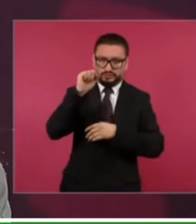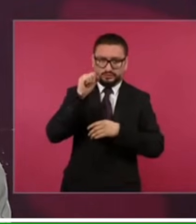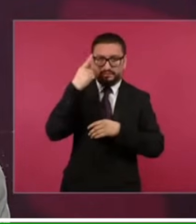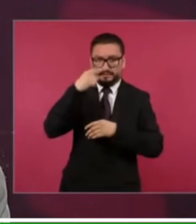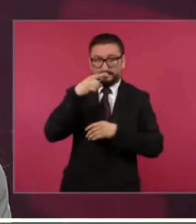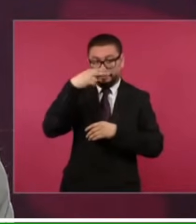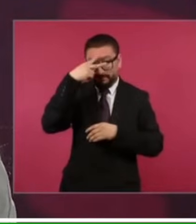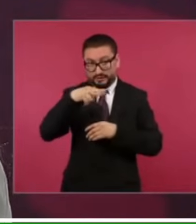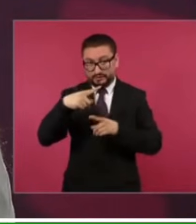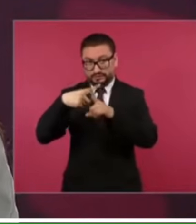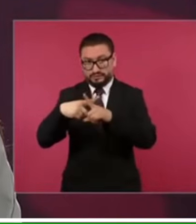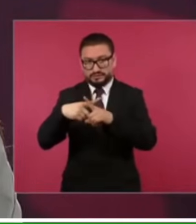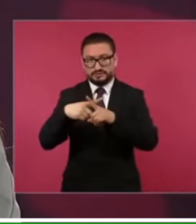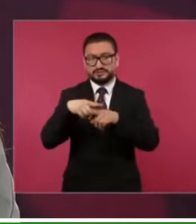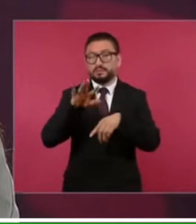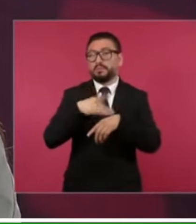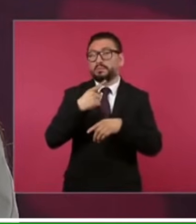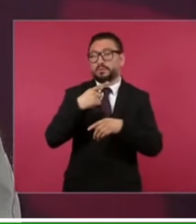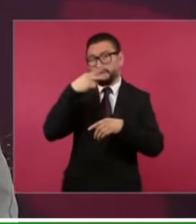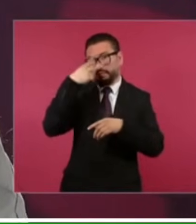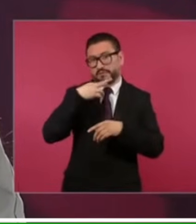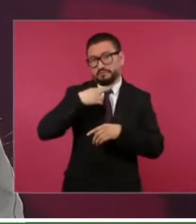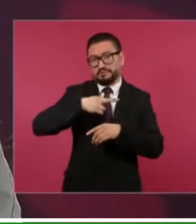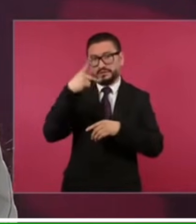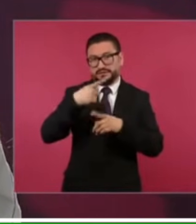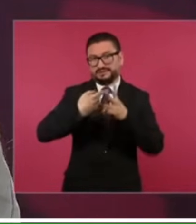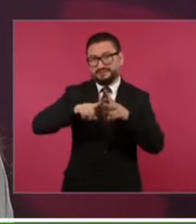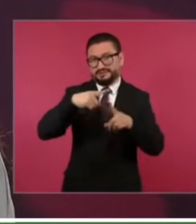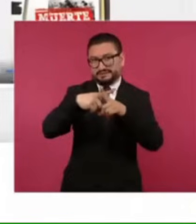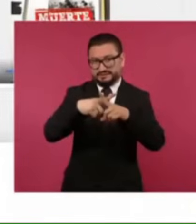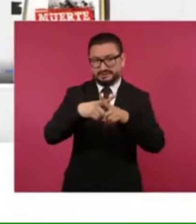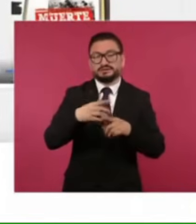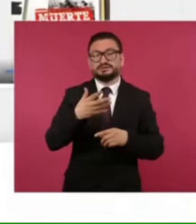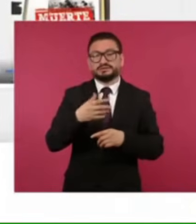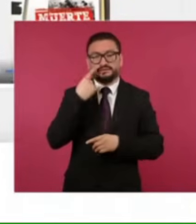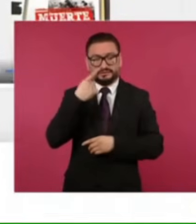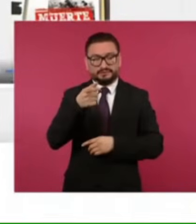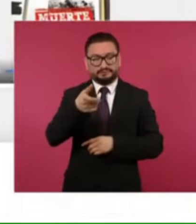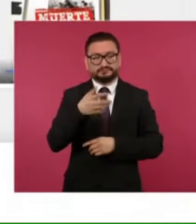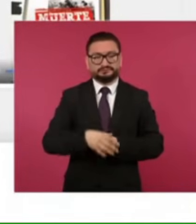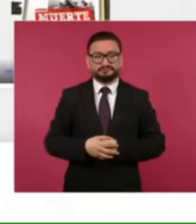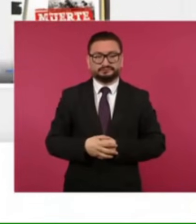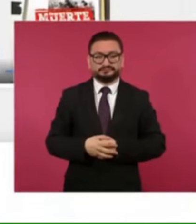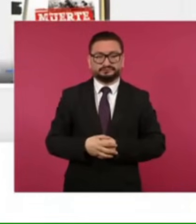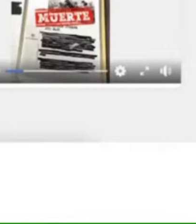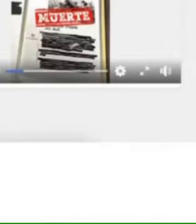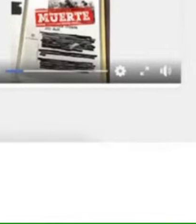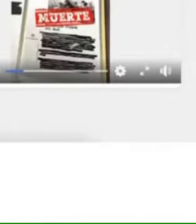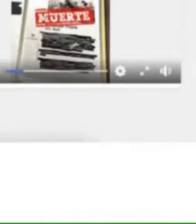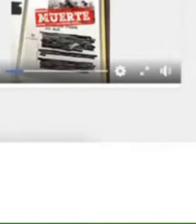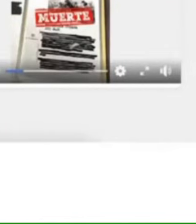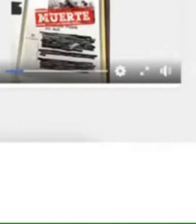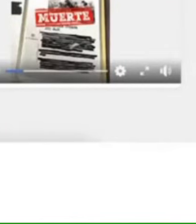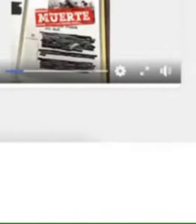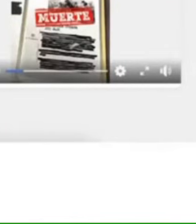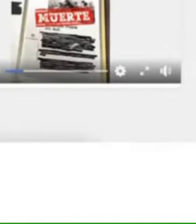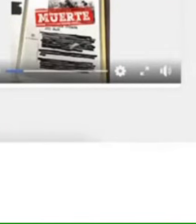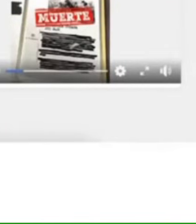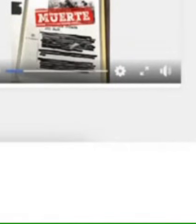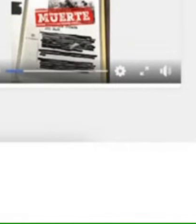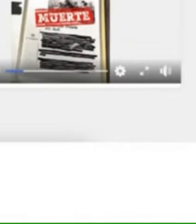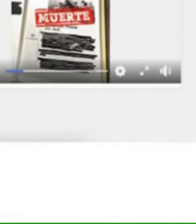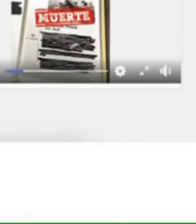la X, Por un México mejor, empezando con una X, y Yo por México, con una X en vez de por. ¿Le